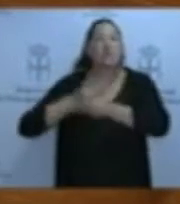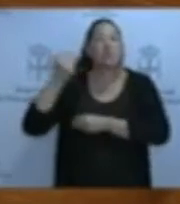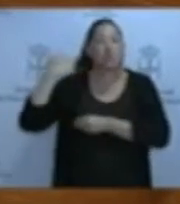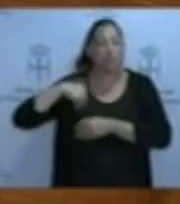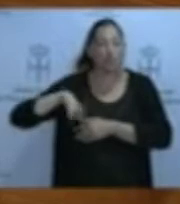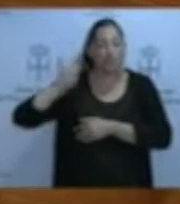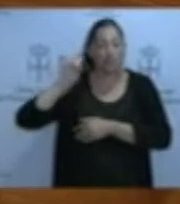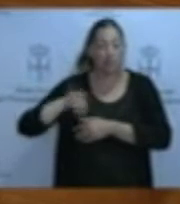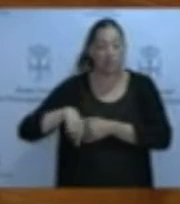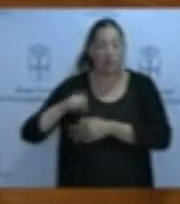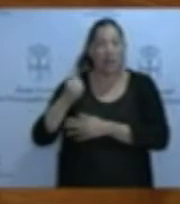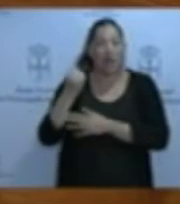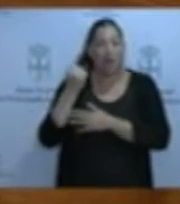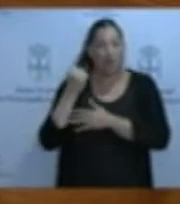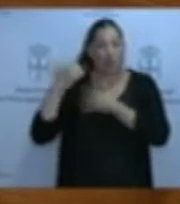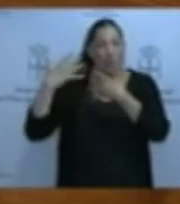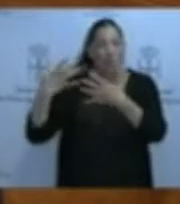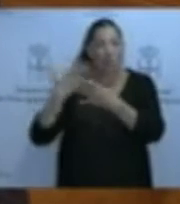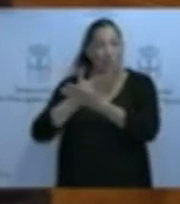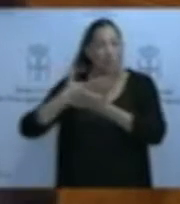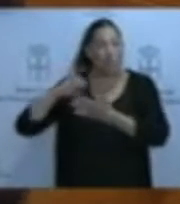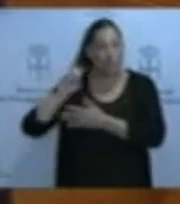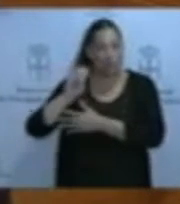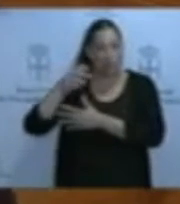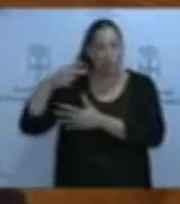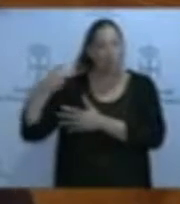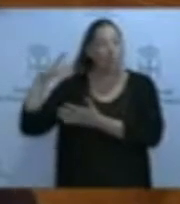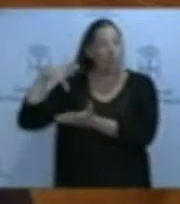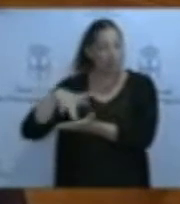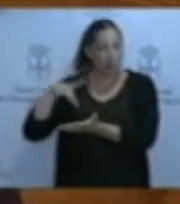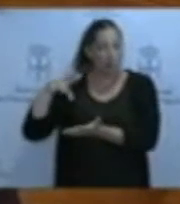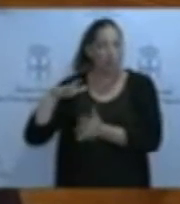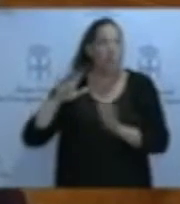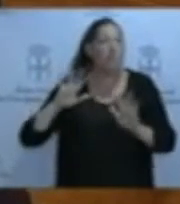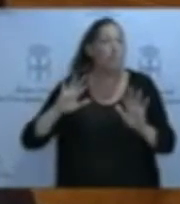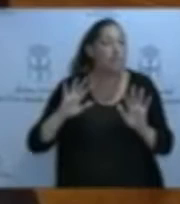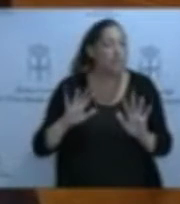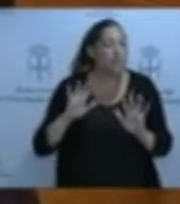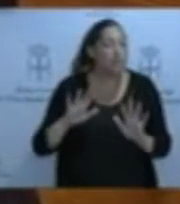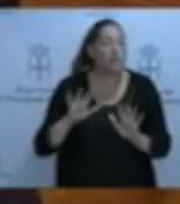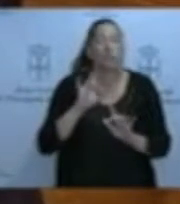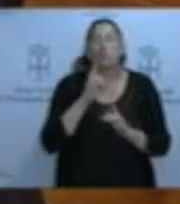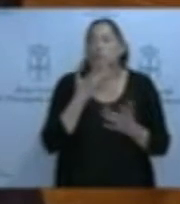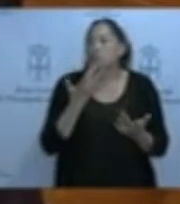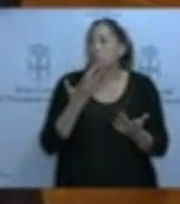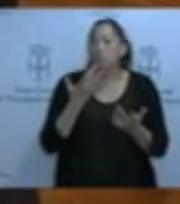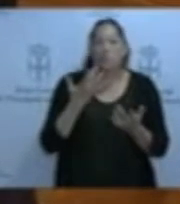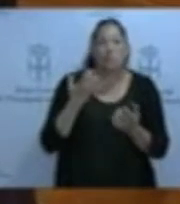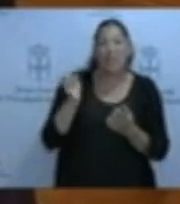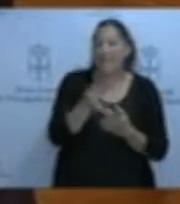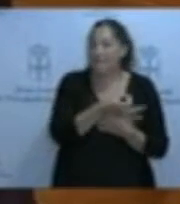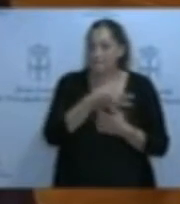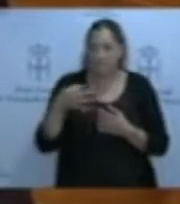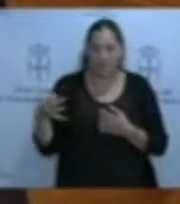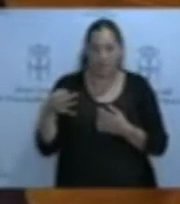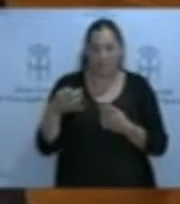y tiene un ahorro de 10 millones de euros. Pero bueno, que ya no solo se trata de que resulte más eficiente en